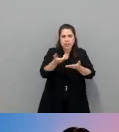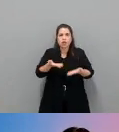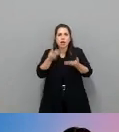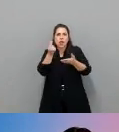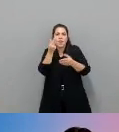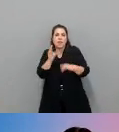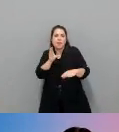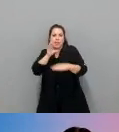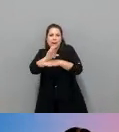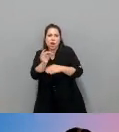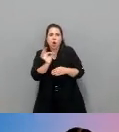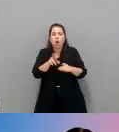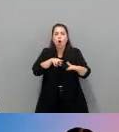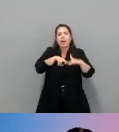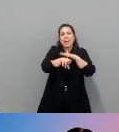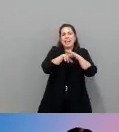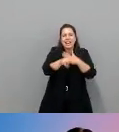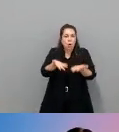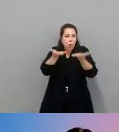son recursos, ¿no?